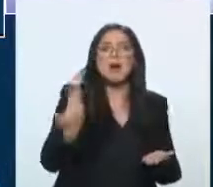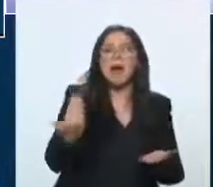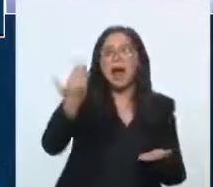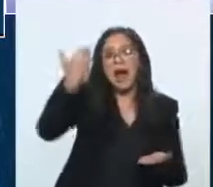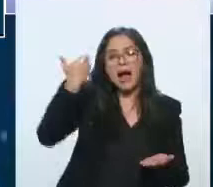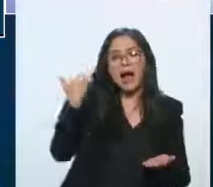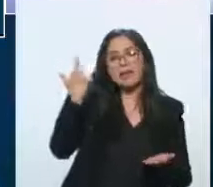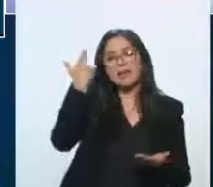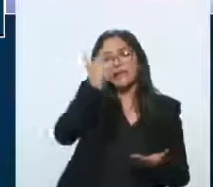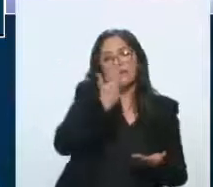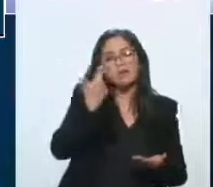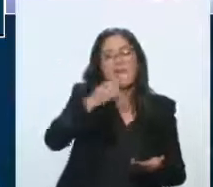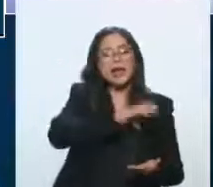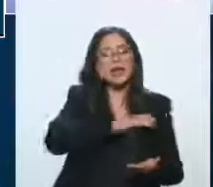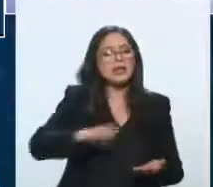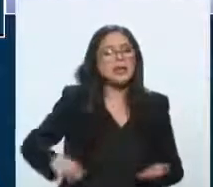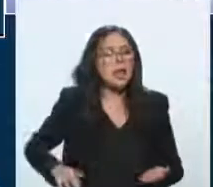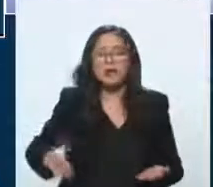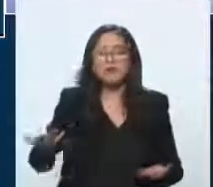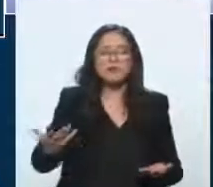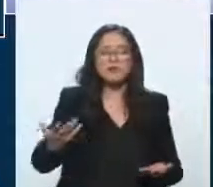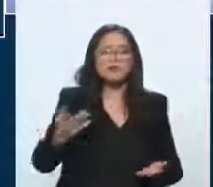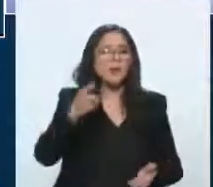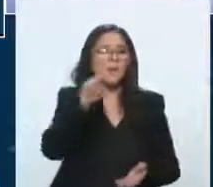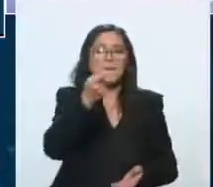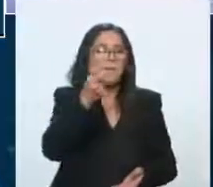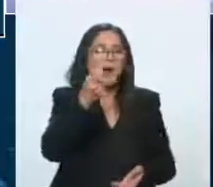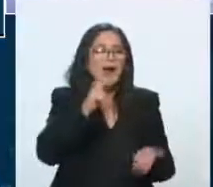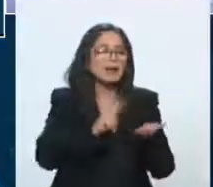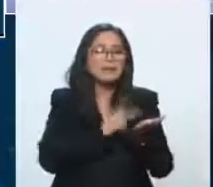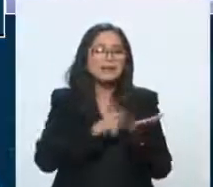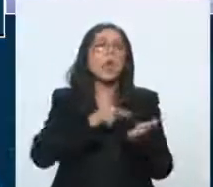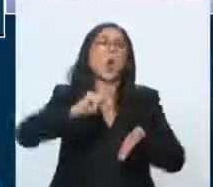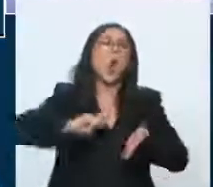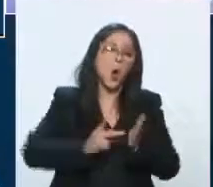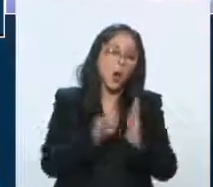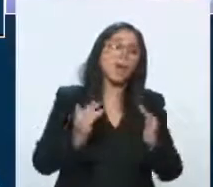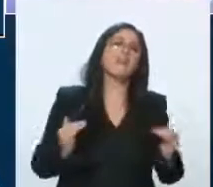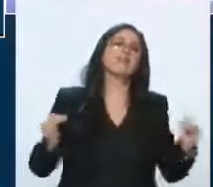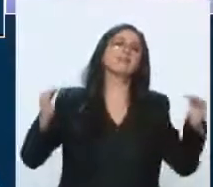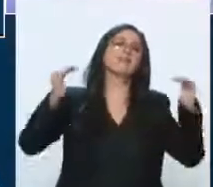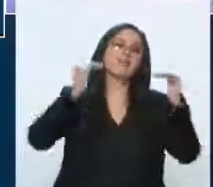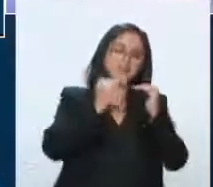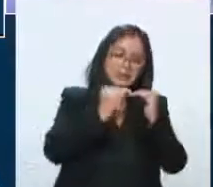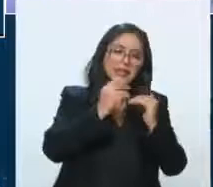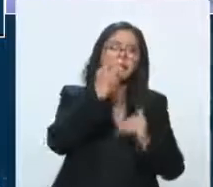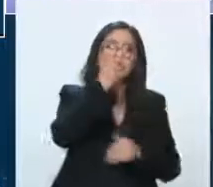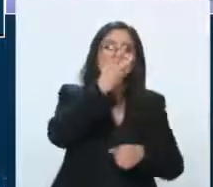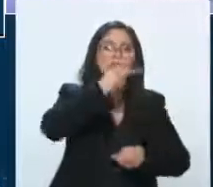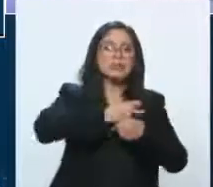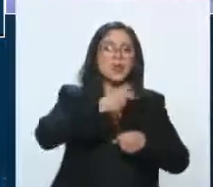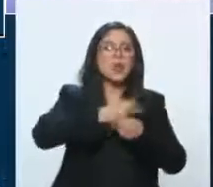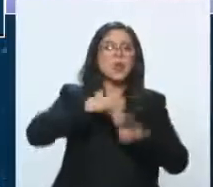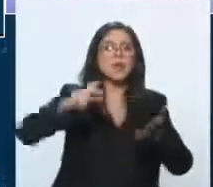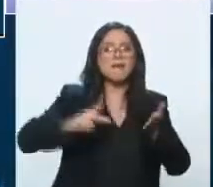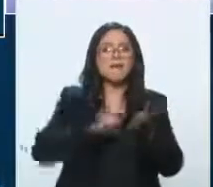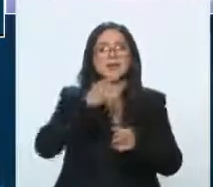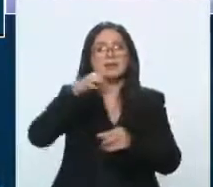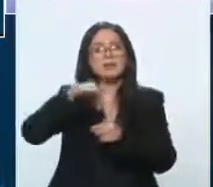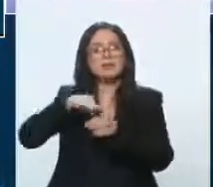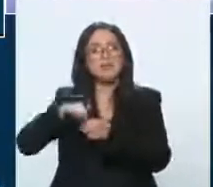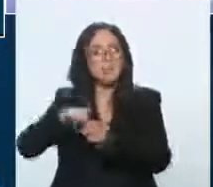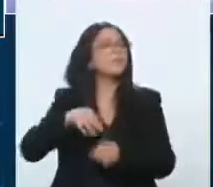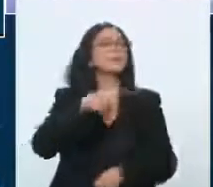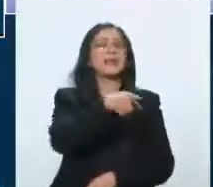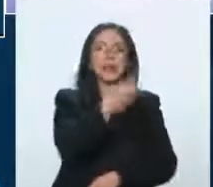candidatos, pasa pocas veces. Sí, digamos, es el principio de las segundas vueltas, ¿no? Ándale, exactamente. Es